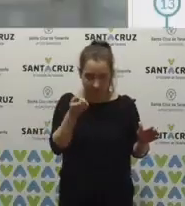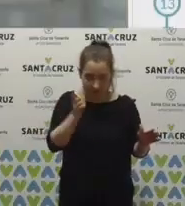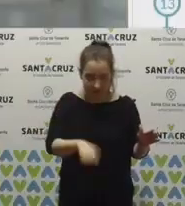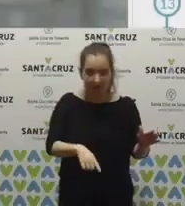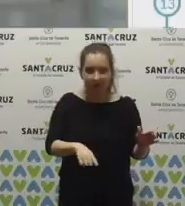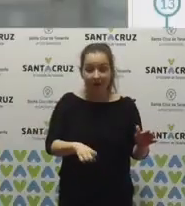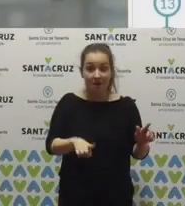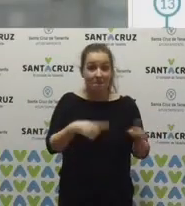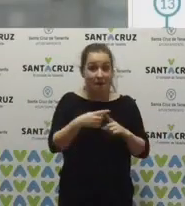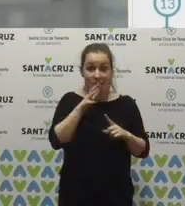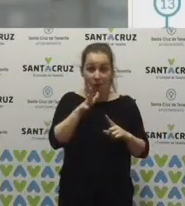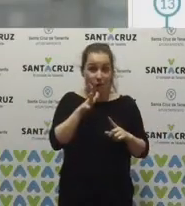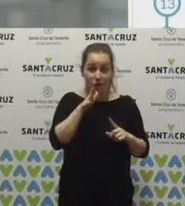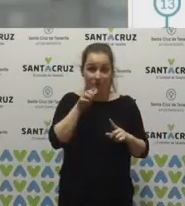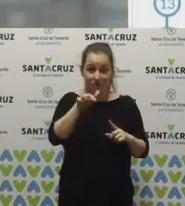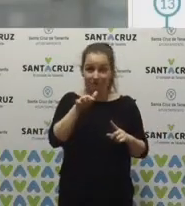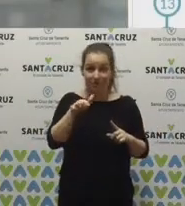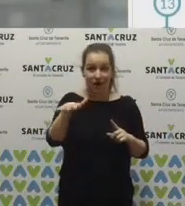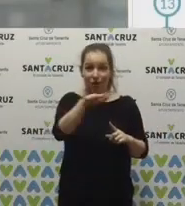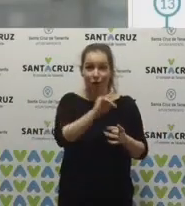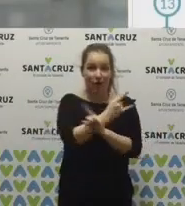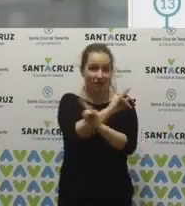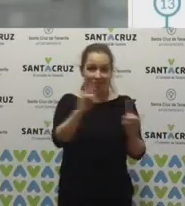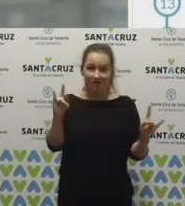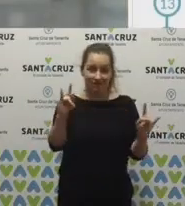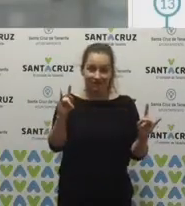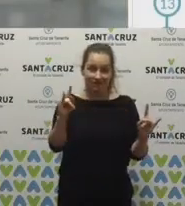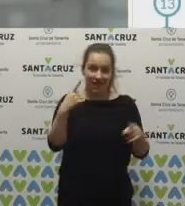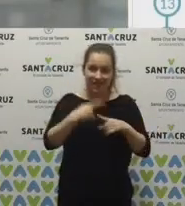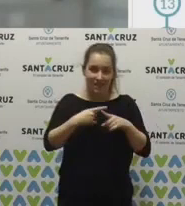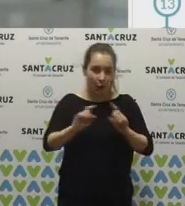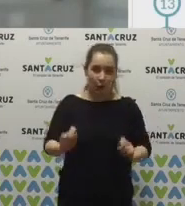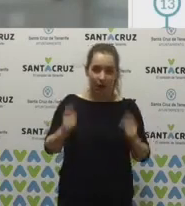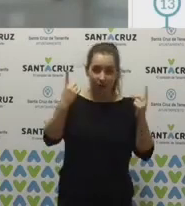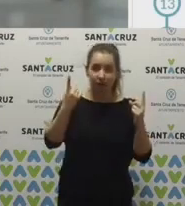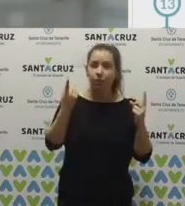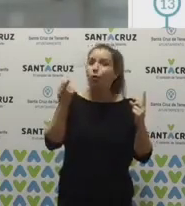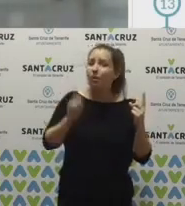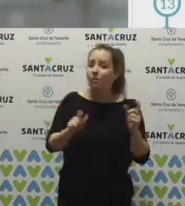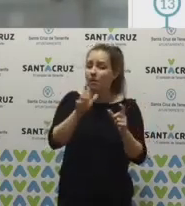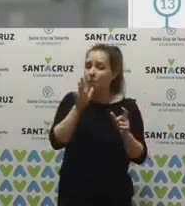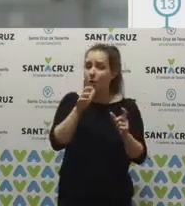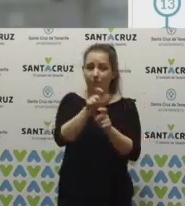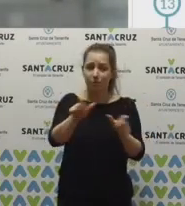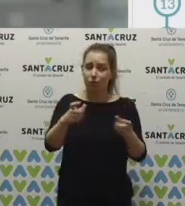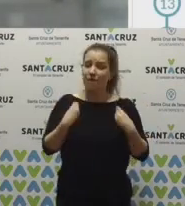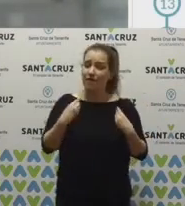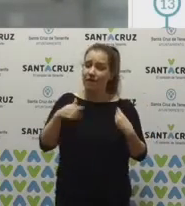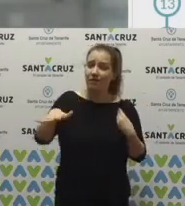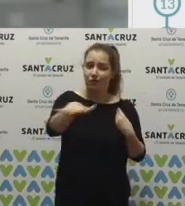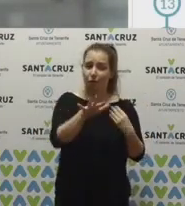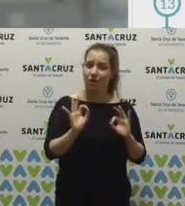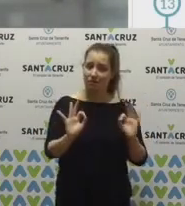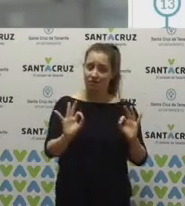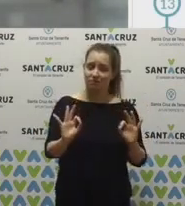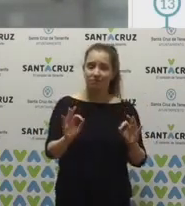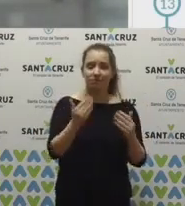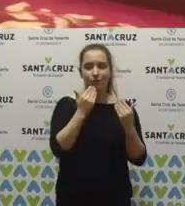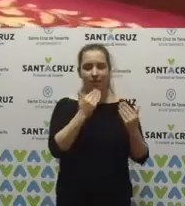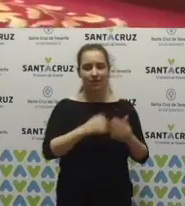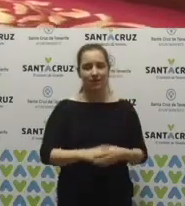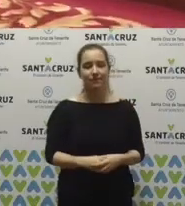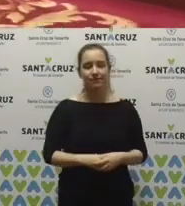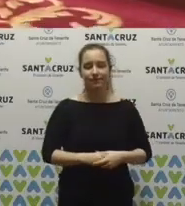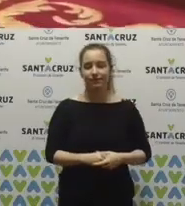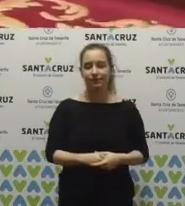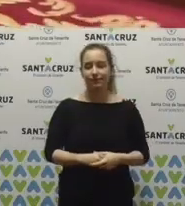donde santa cruz sino también y sobre todo por su gente muchas gracias gracias